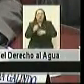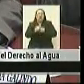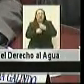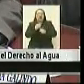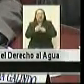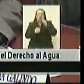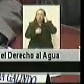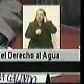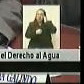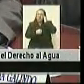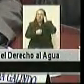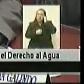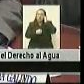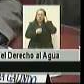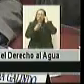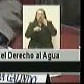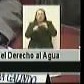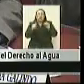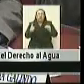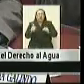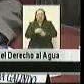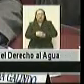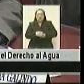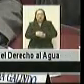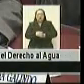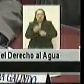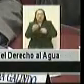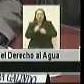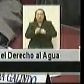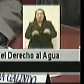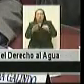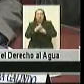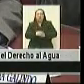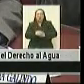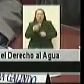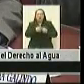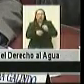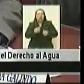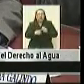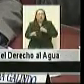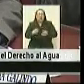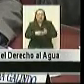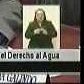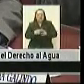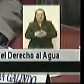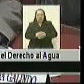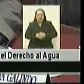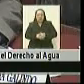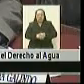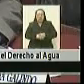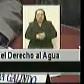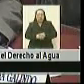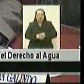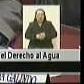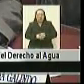año 2016, señalando las importantes inversiones que se estaban realizando para garantizar,